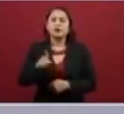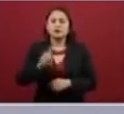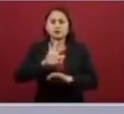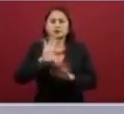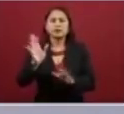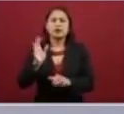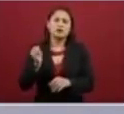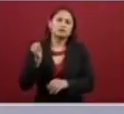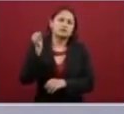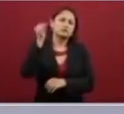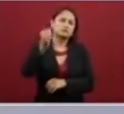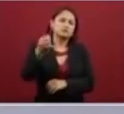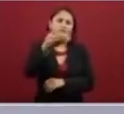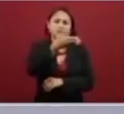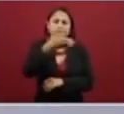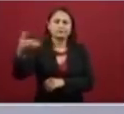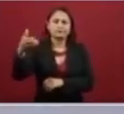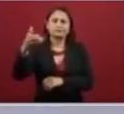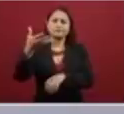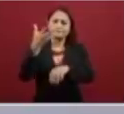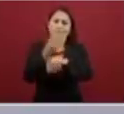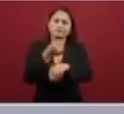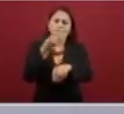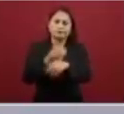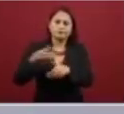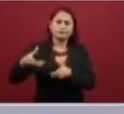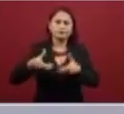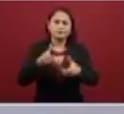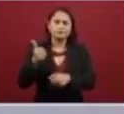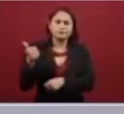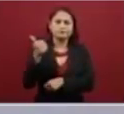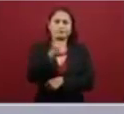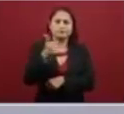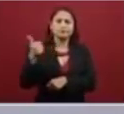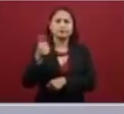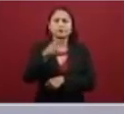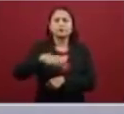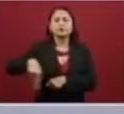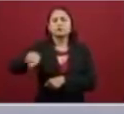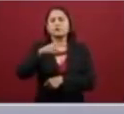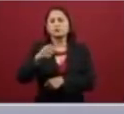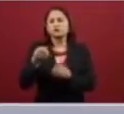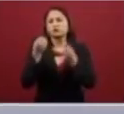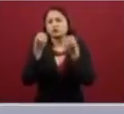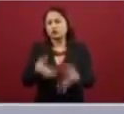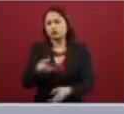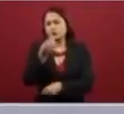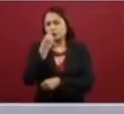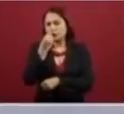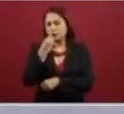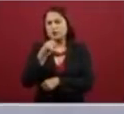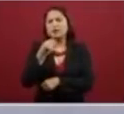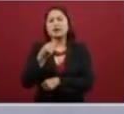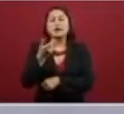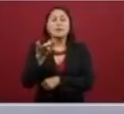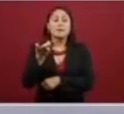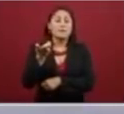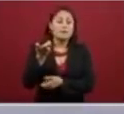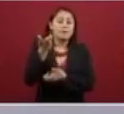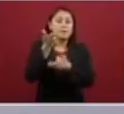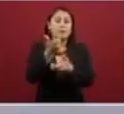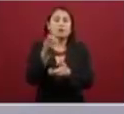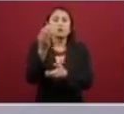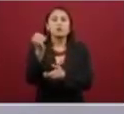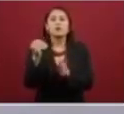rurales y alimentadores con una inversión de 9,000 millones de pesos. Aquí